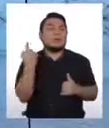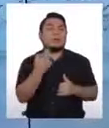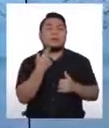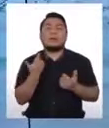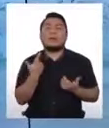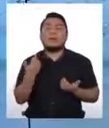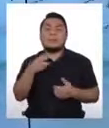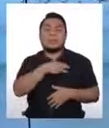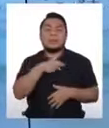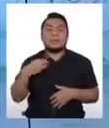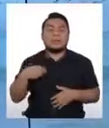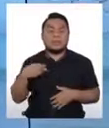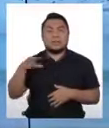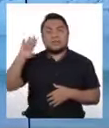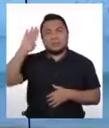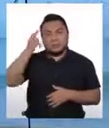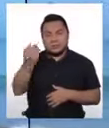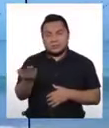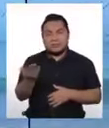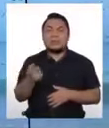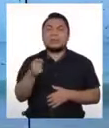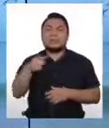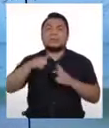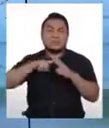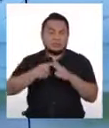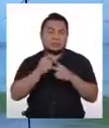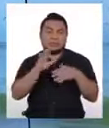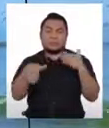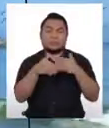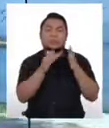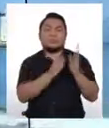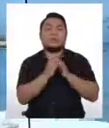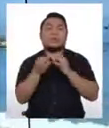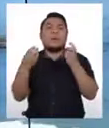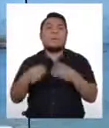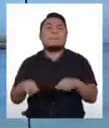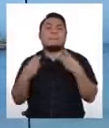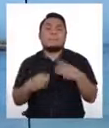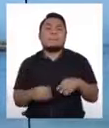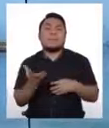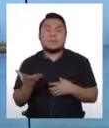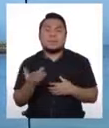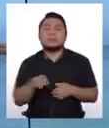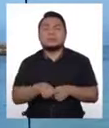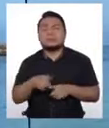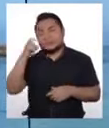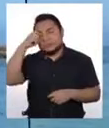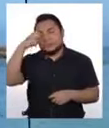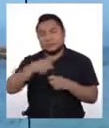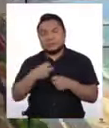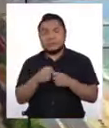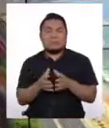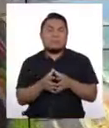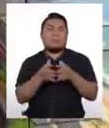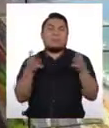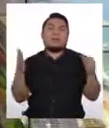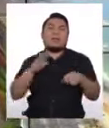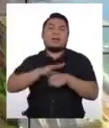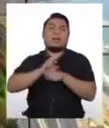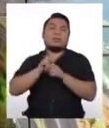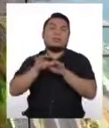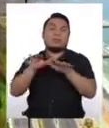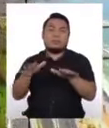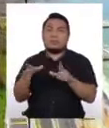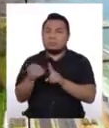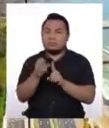El Ministerio de Defensa y Producción, que inició también el reordenamiento de los mercados considerados críticos por la alta tasa de contagio. En tanto,